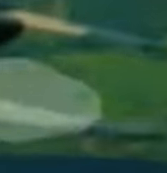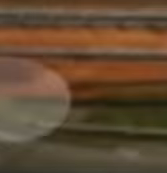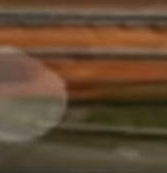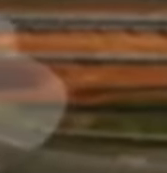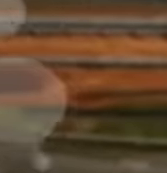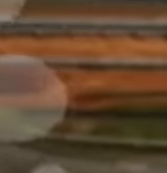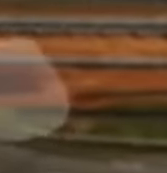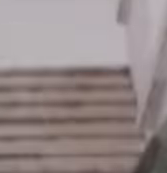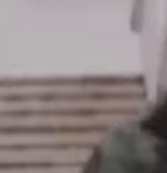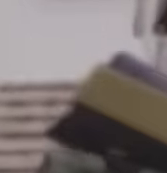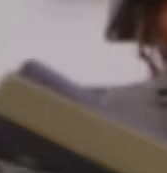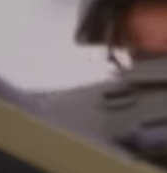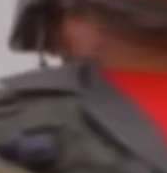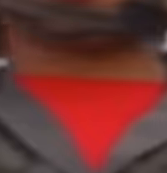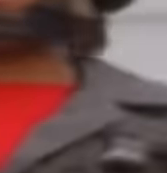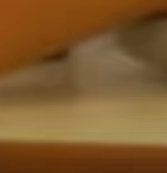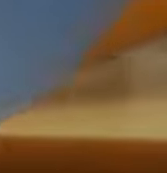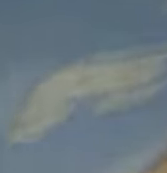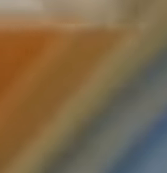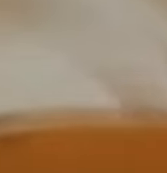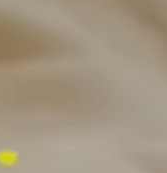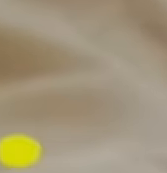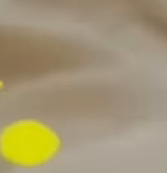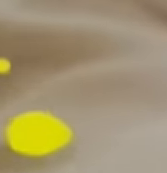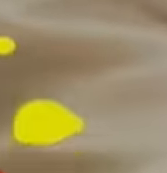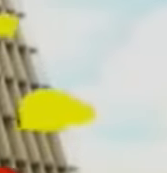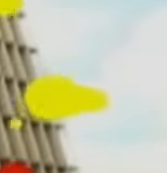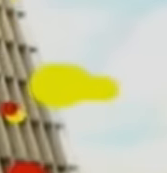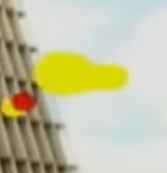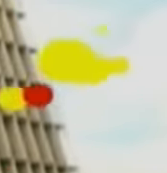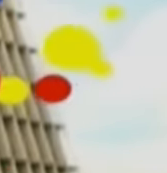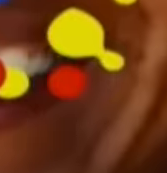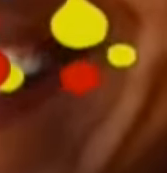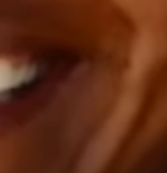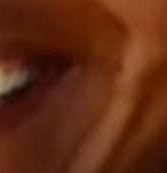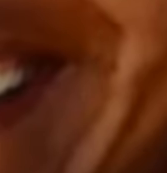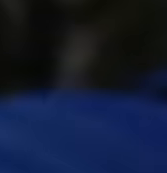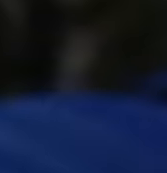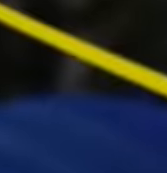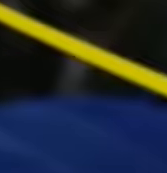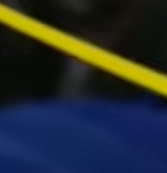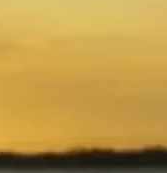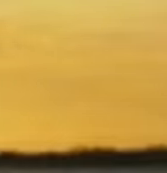Ha culminado esta transmisión conjunta de radio y televisión.